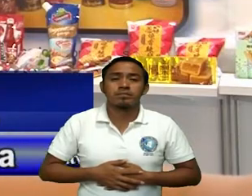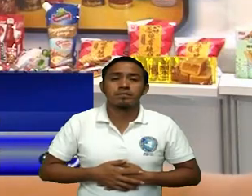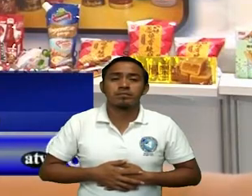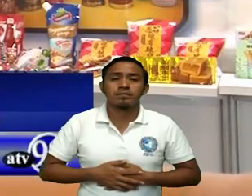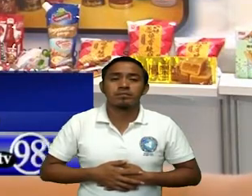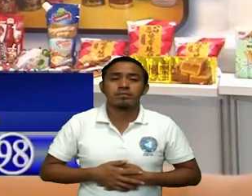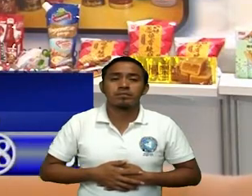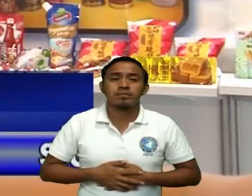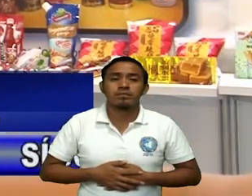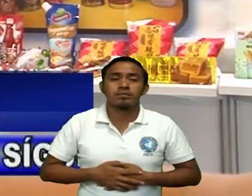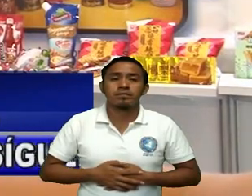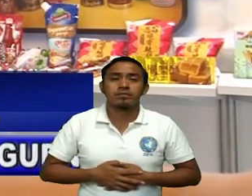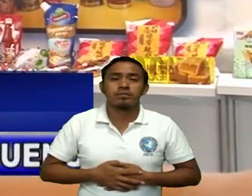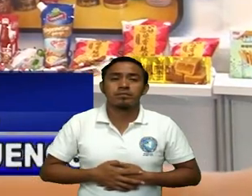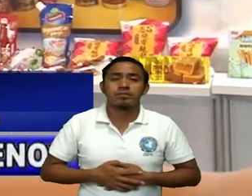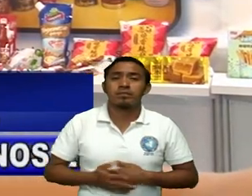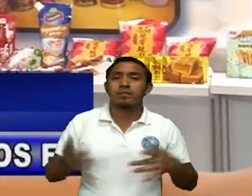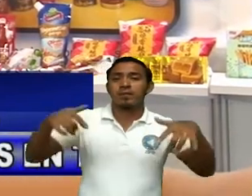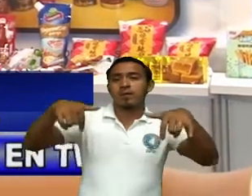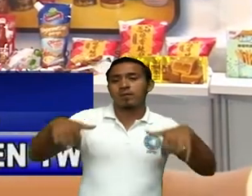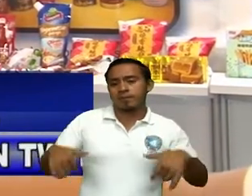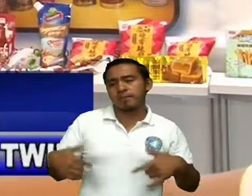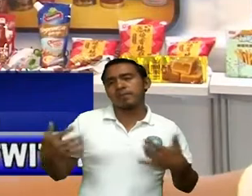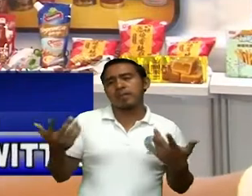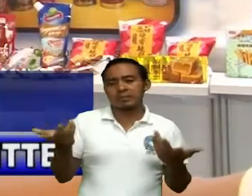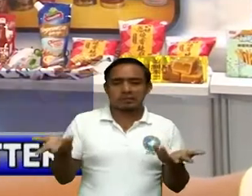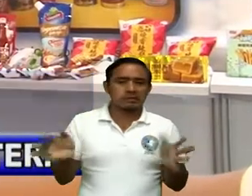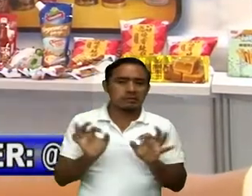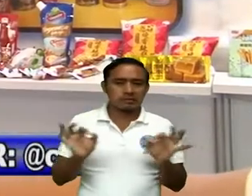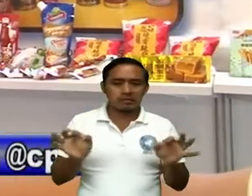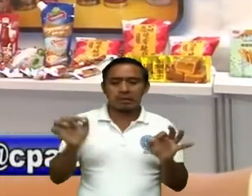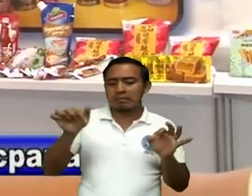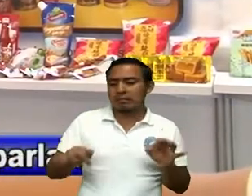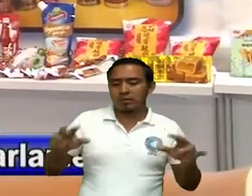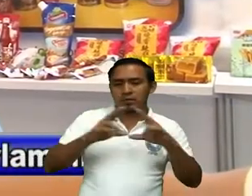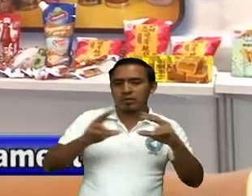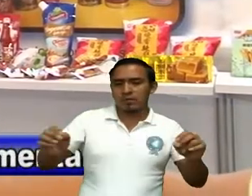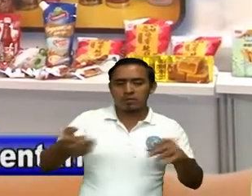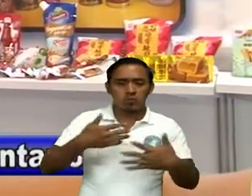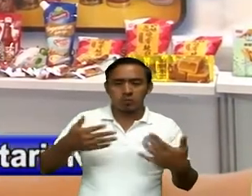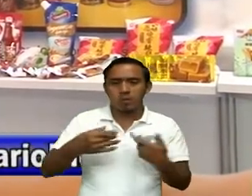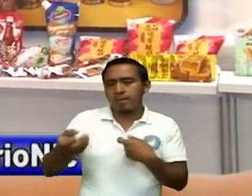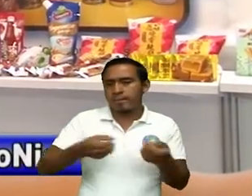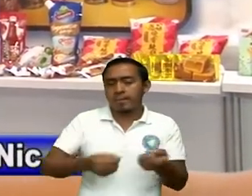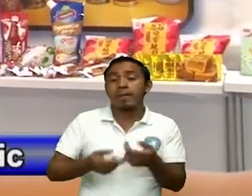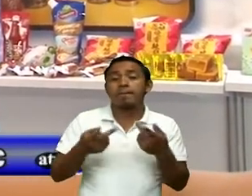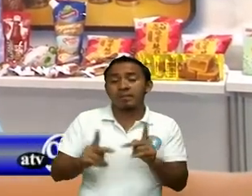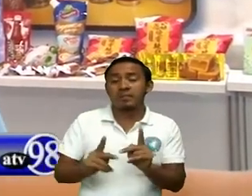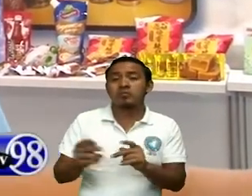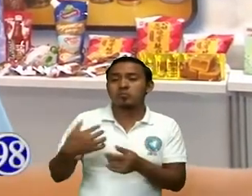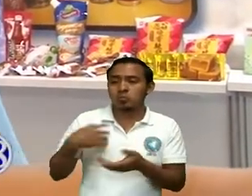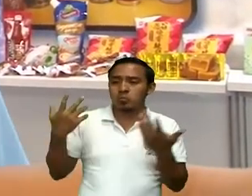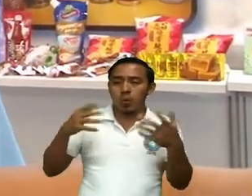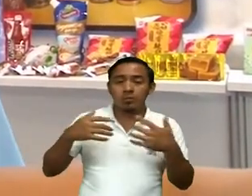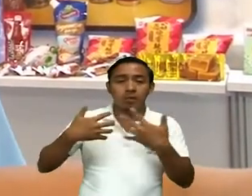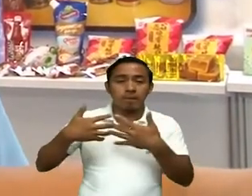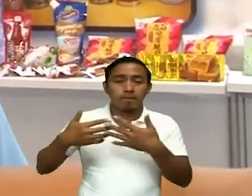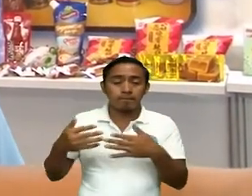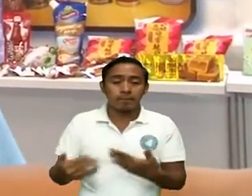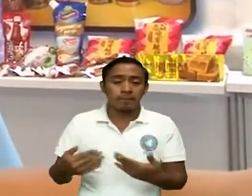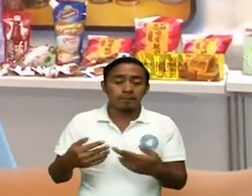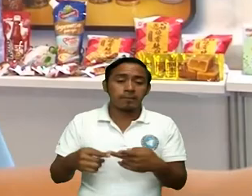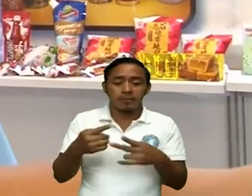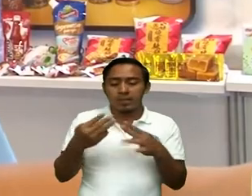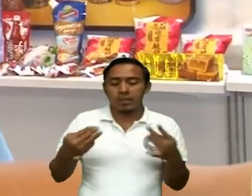and local people with. Actualmente no estamos establecidos acá, pero estamos proveyendo la maquinaria y los ingredientes para